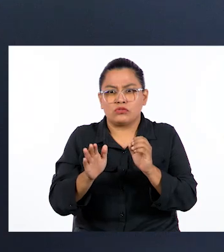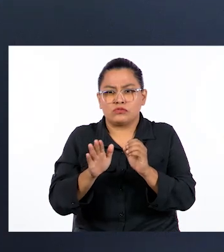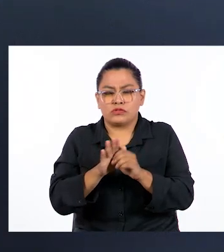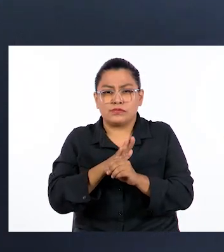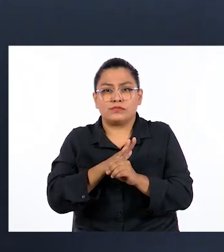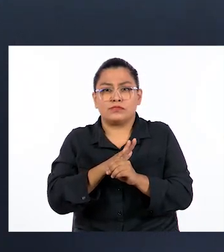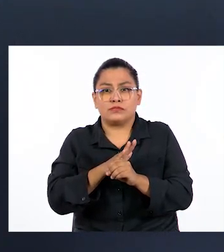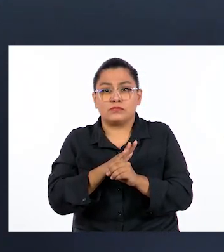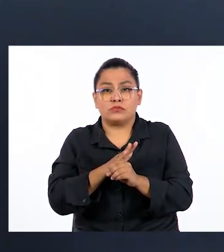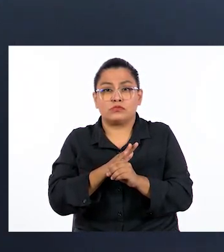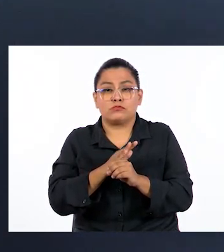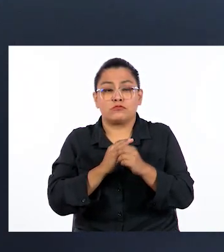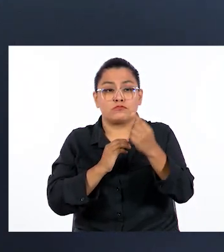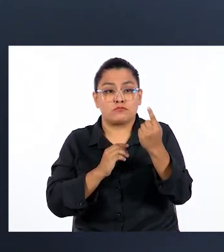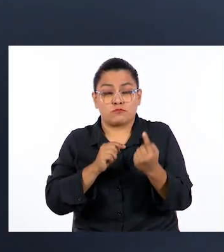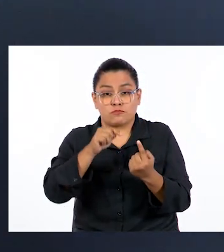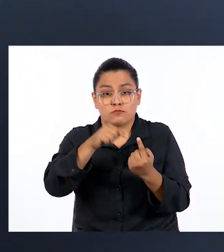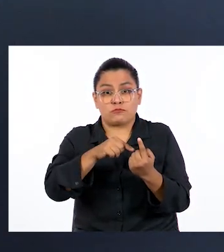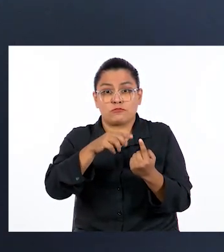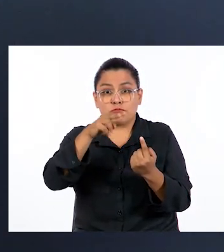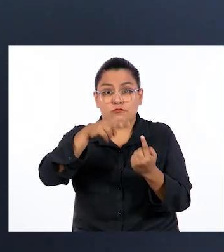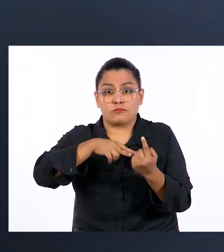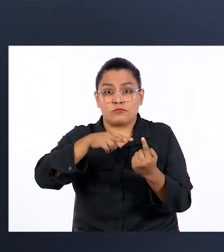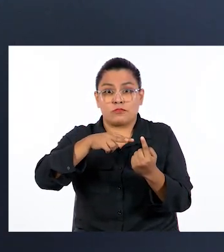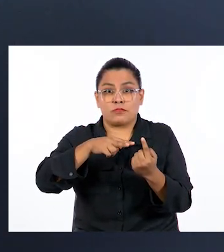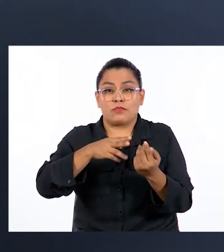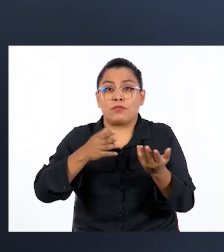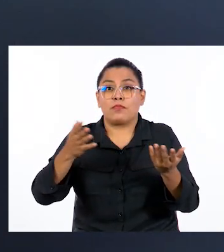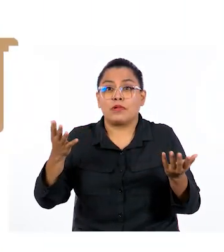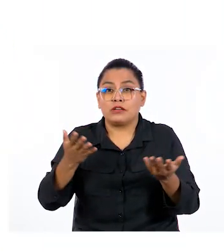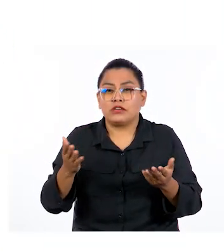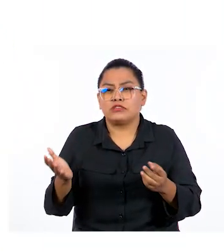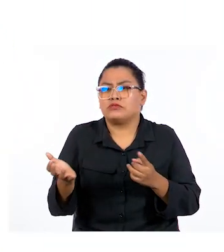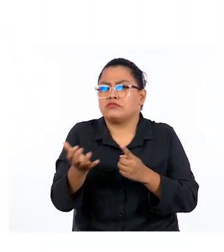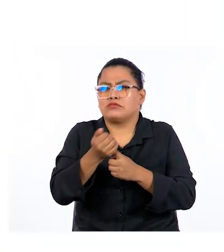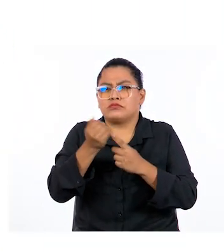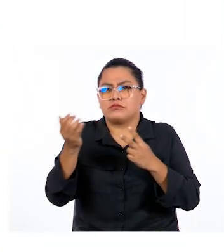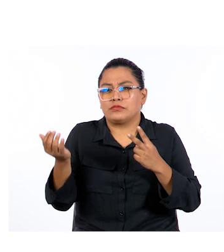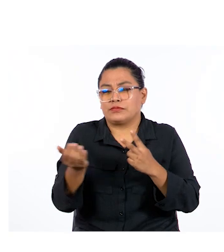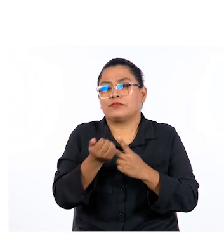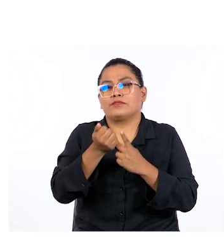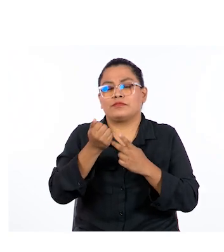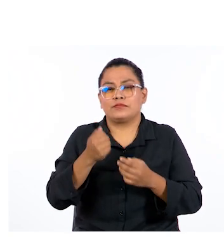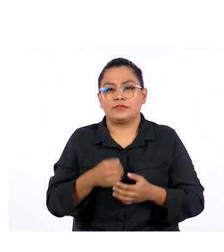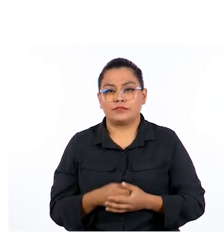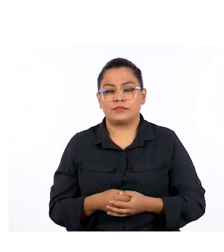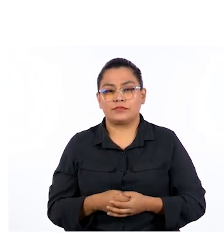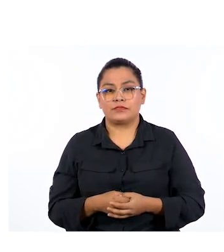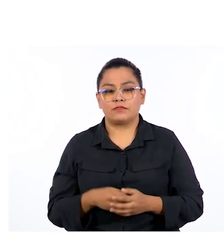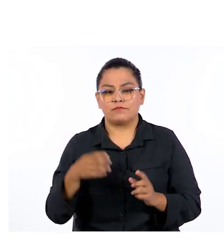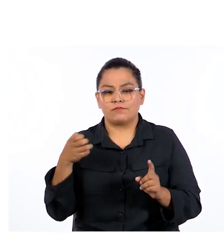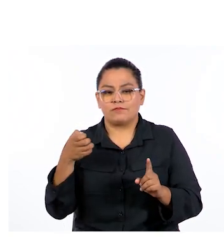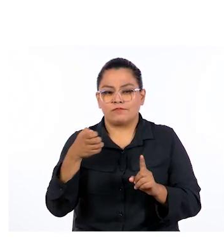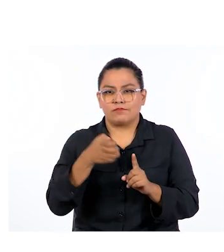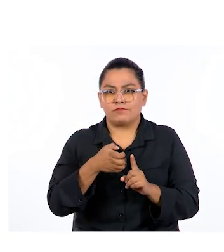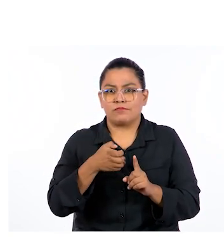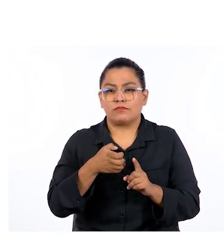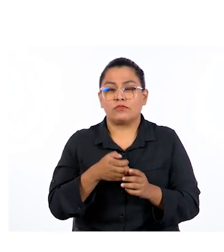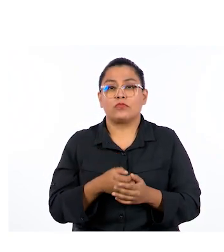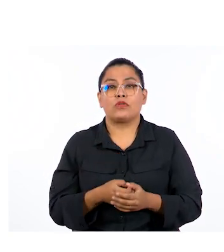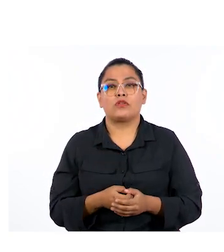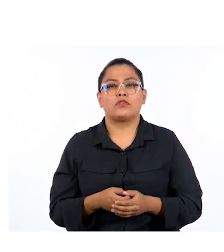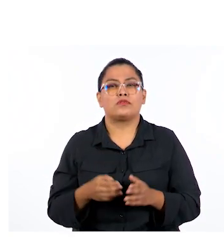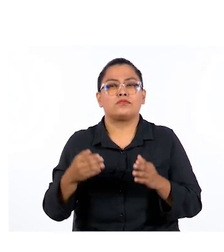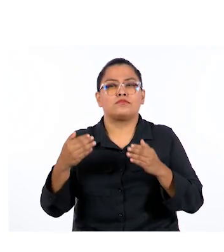persona para hacer algo con garantía de éxito. Con este enfoque, tenemos un conjunto de paradigmas en